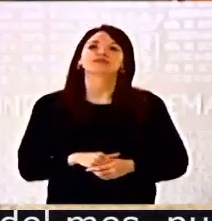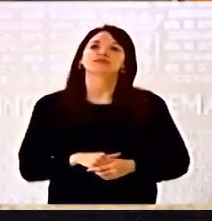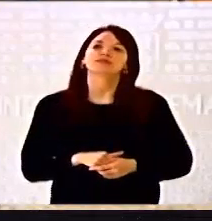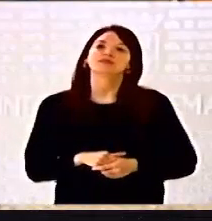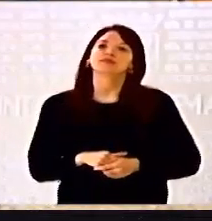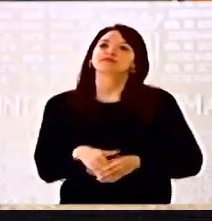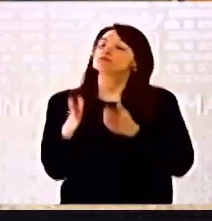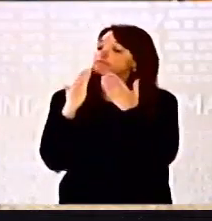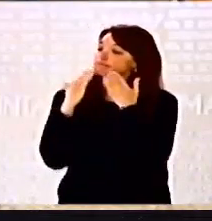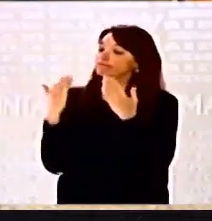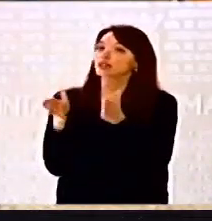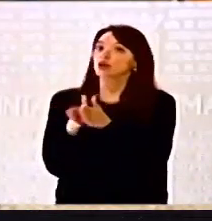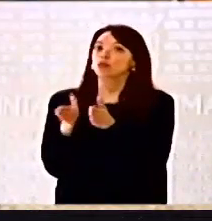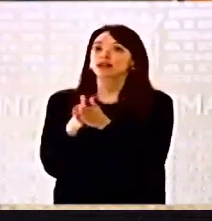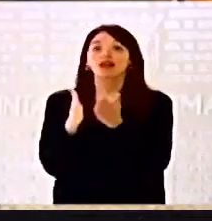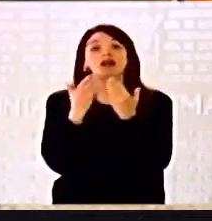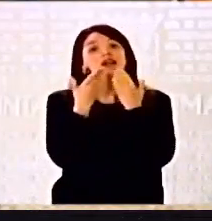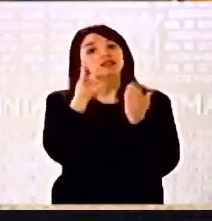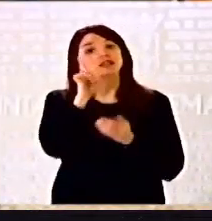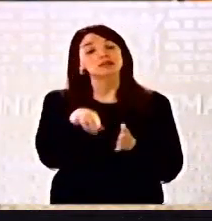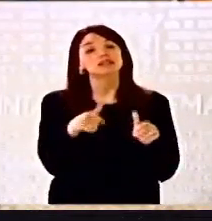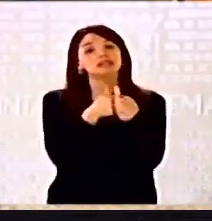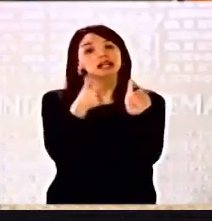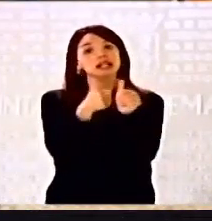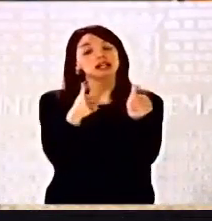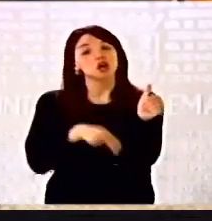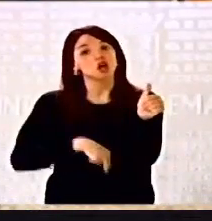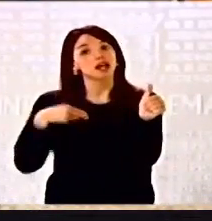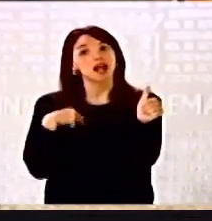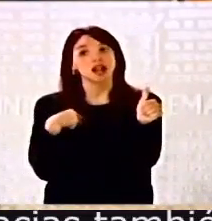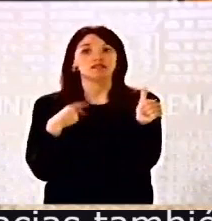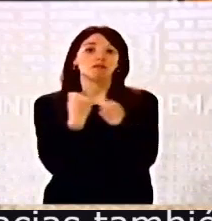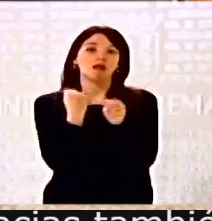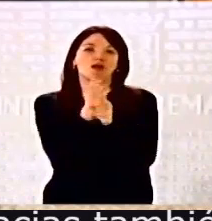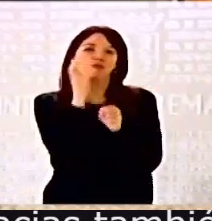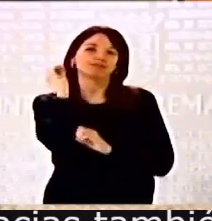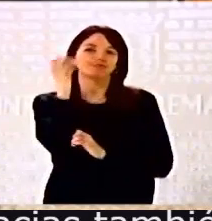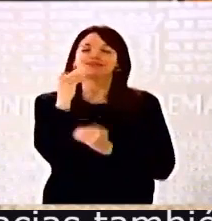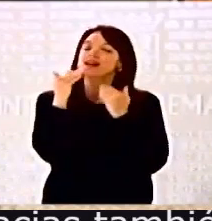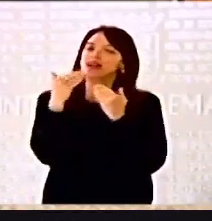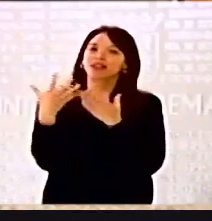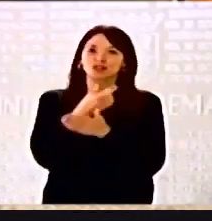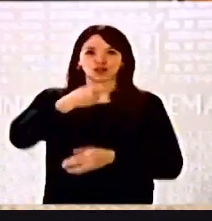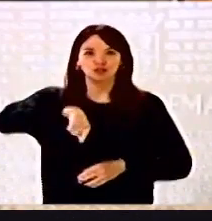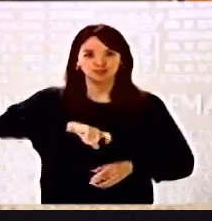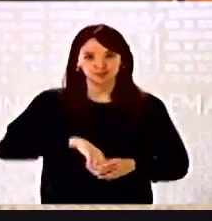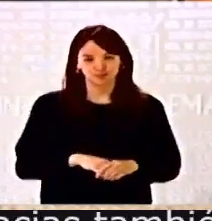Pues muchas gracias, compañeros, y muchas gracias también al Secretario General de Empleo por su intervención. Muy bien, muchas muchísimas gracias a todos.